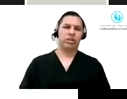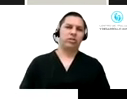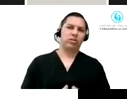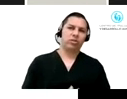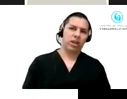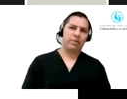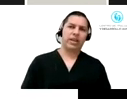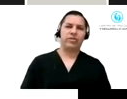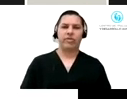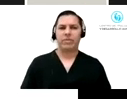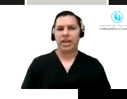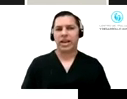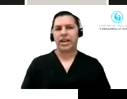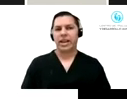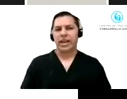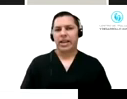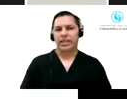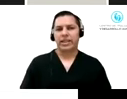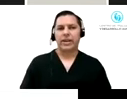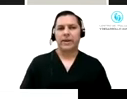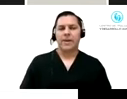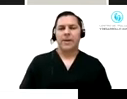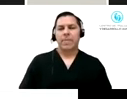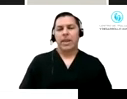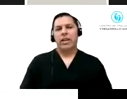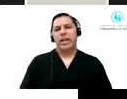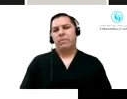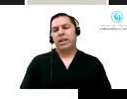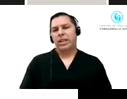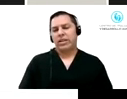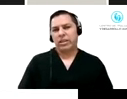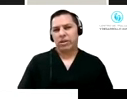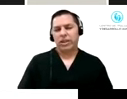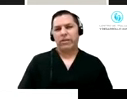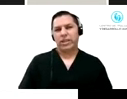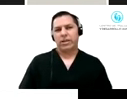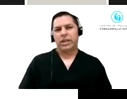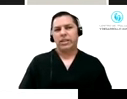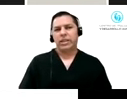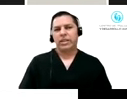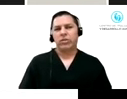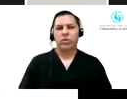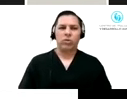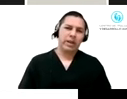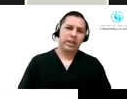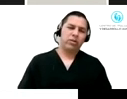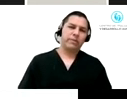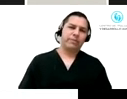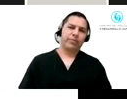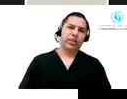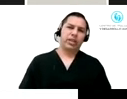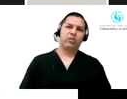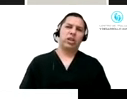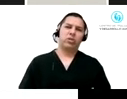de negociación, la mediación familiar, etc. Y las prácticas restaurativas terminan siendo un